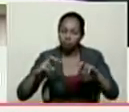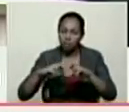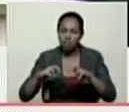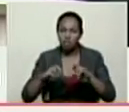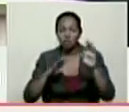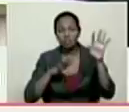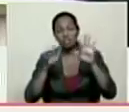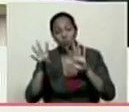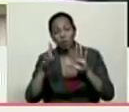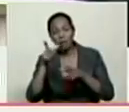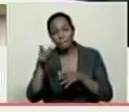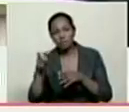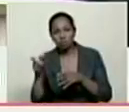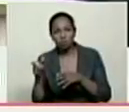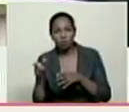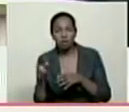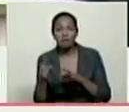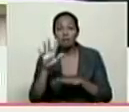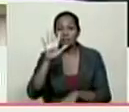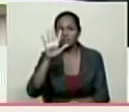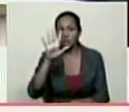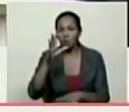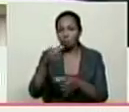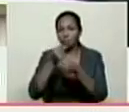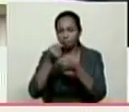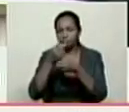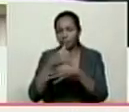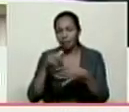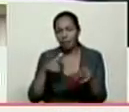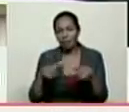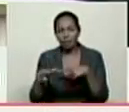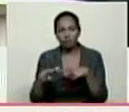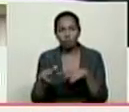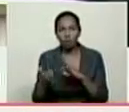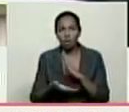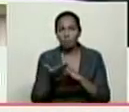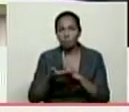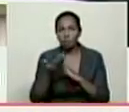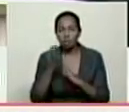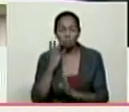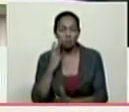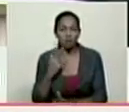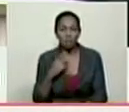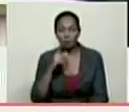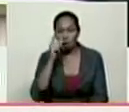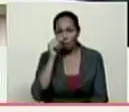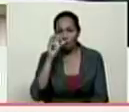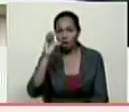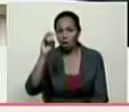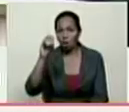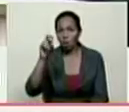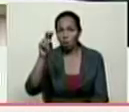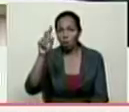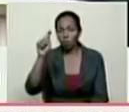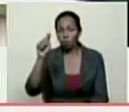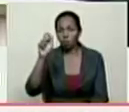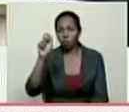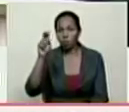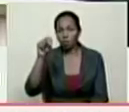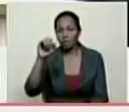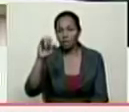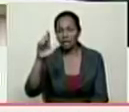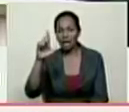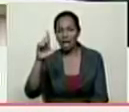implicados, 5 capturados, uno de ellos muy importante, el caso del señor Otoniel